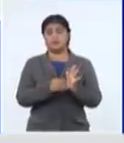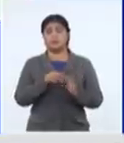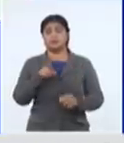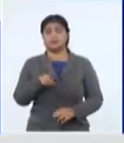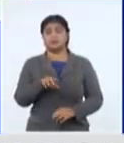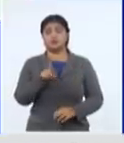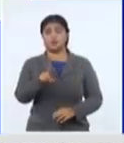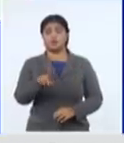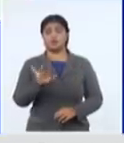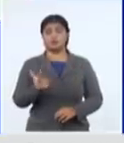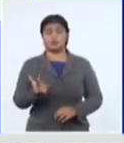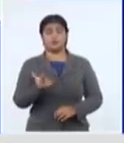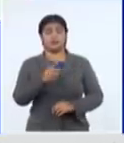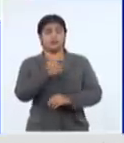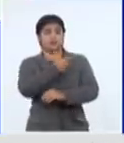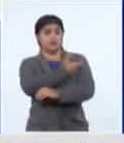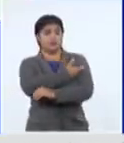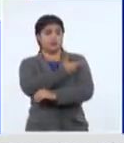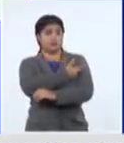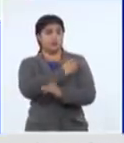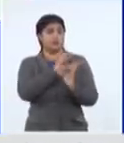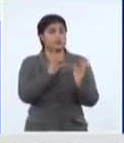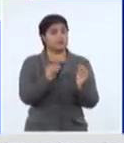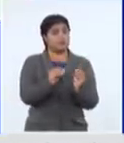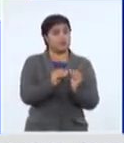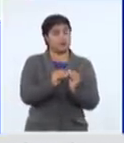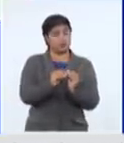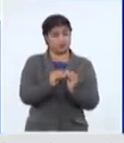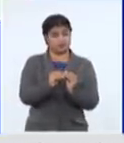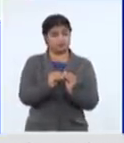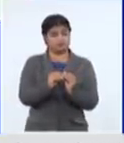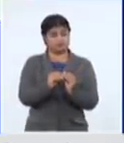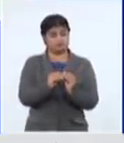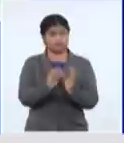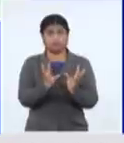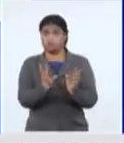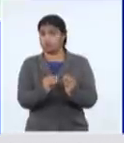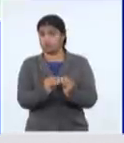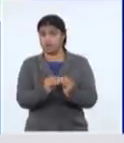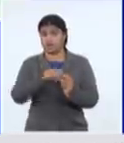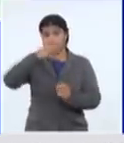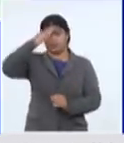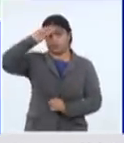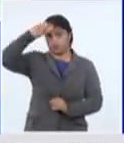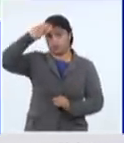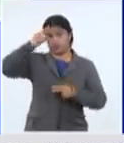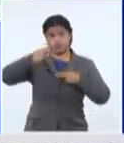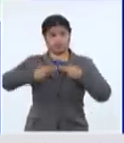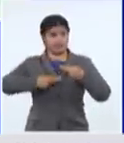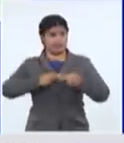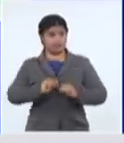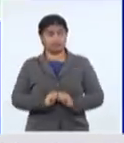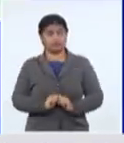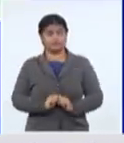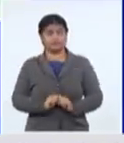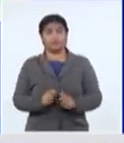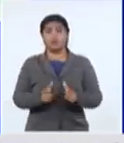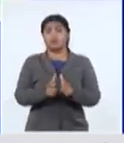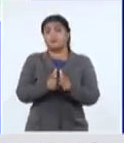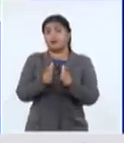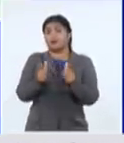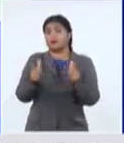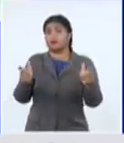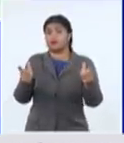25.436.117 dosis de vacunas, de candidatos vacunales aplicados, de los cuales el mayor por ciento,